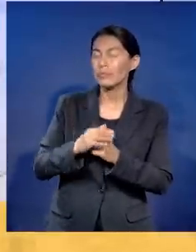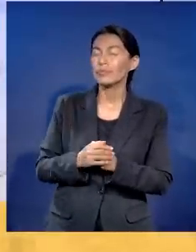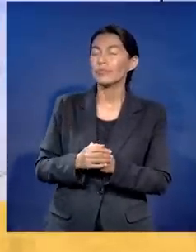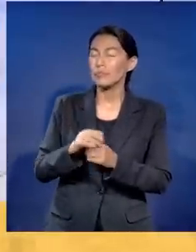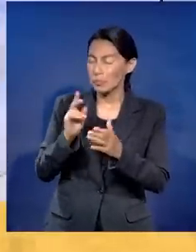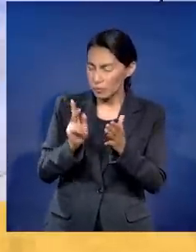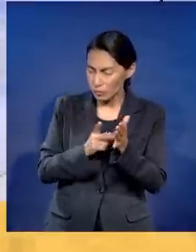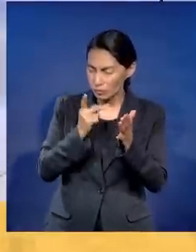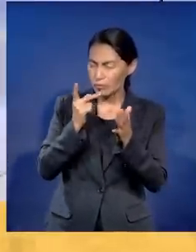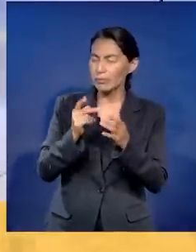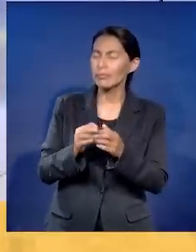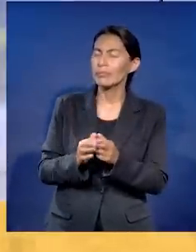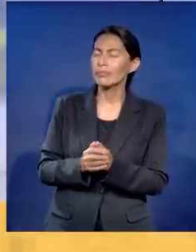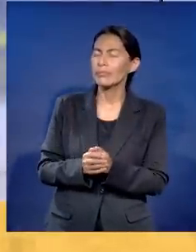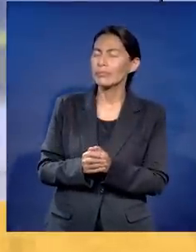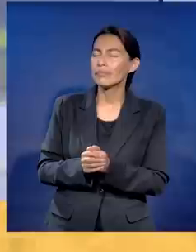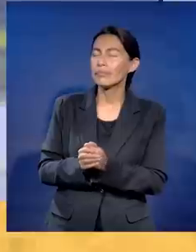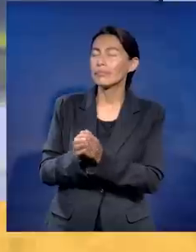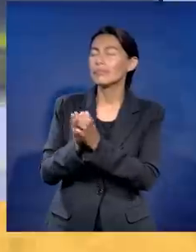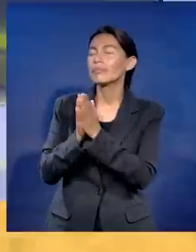invocamos tu presencia una vez más.